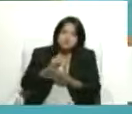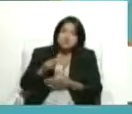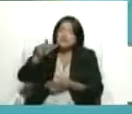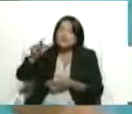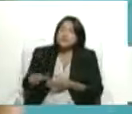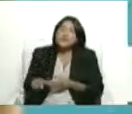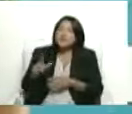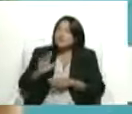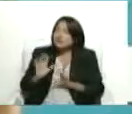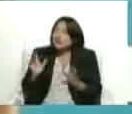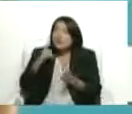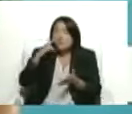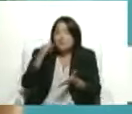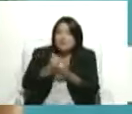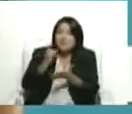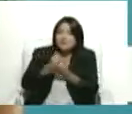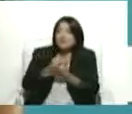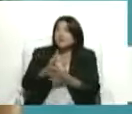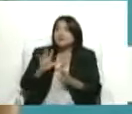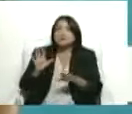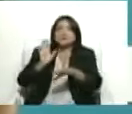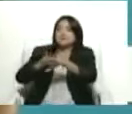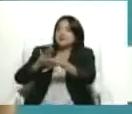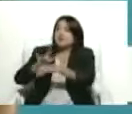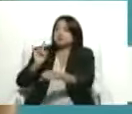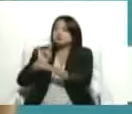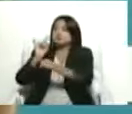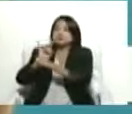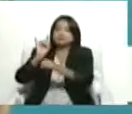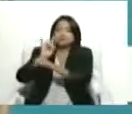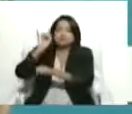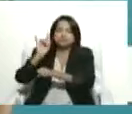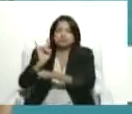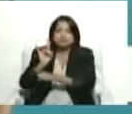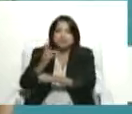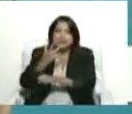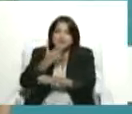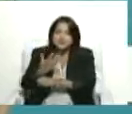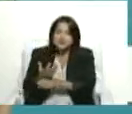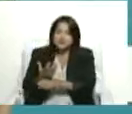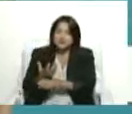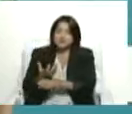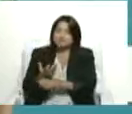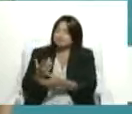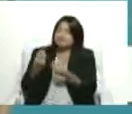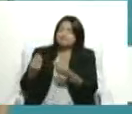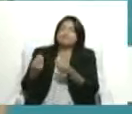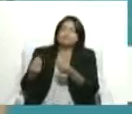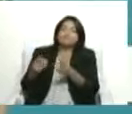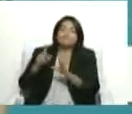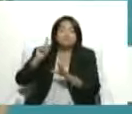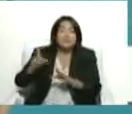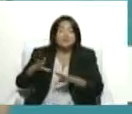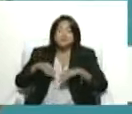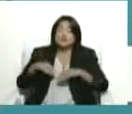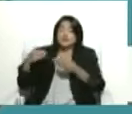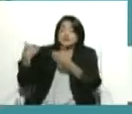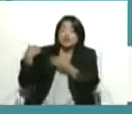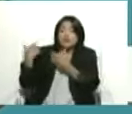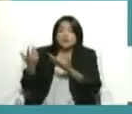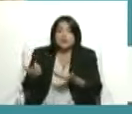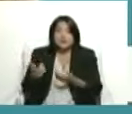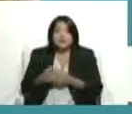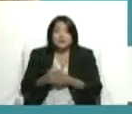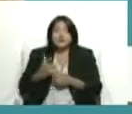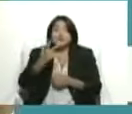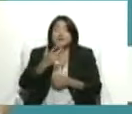poder defender que no salgamos a votar el 3 de diciembre. Bueno, que asuman su responsabilidad histórica. Este 3